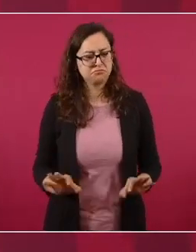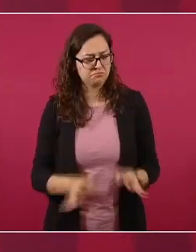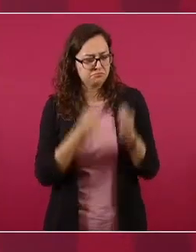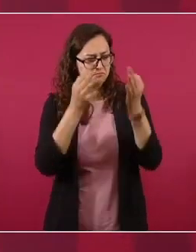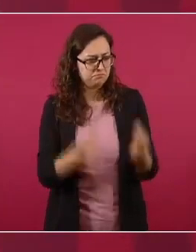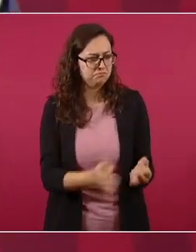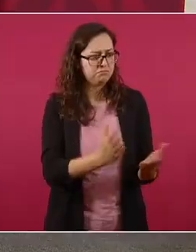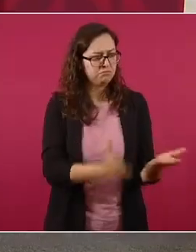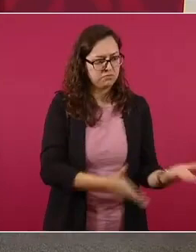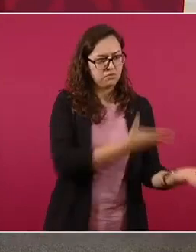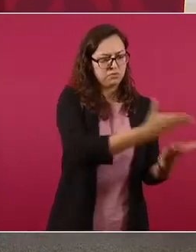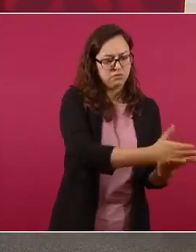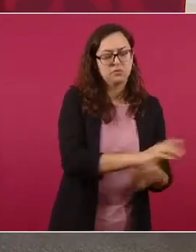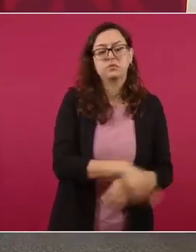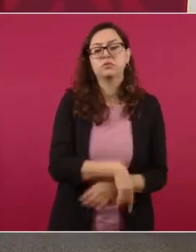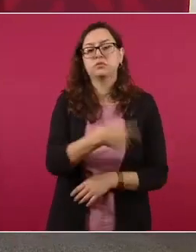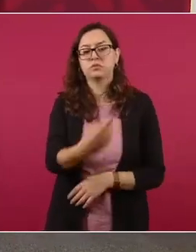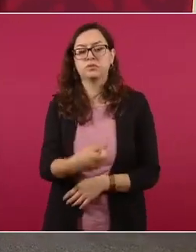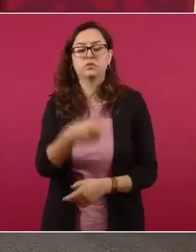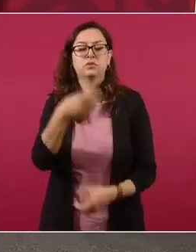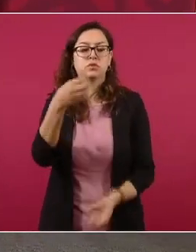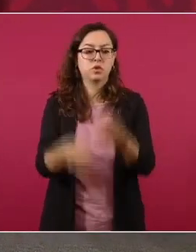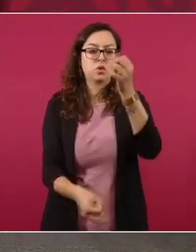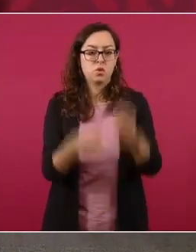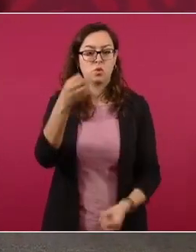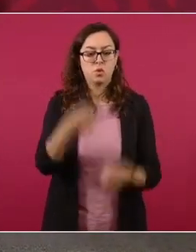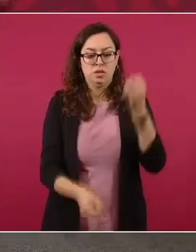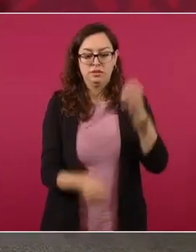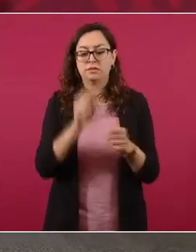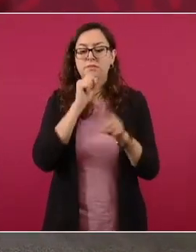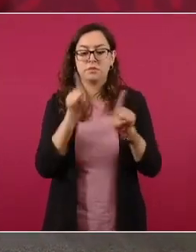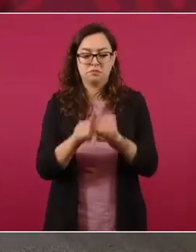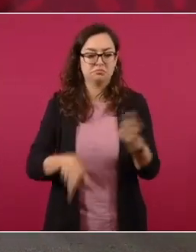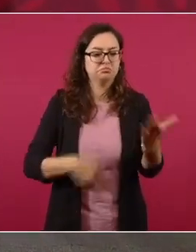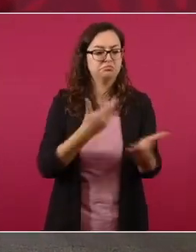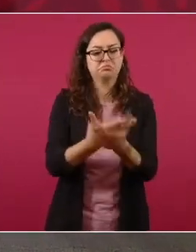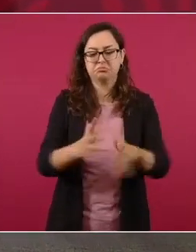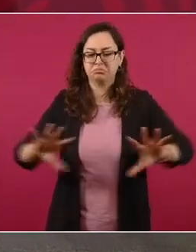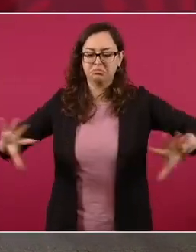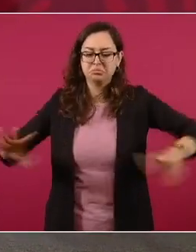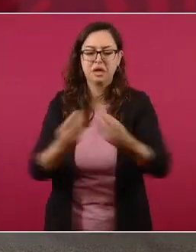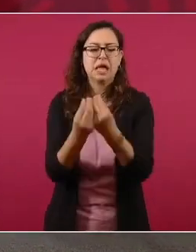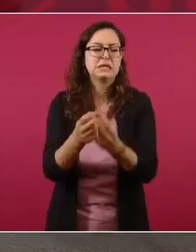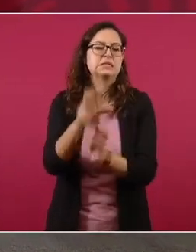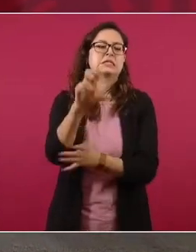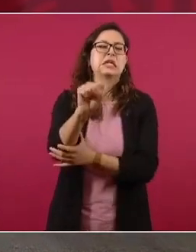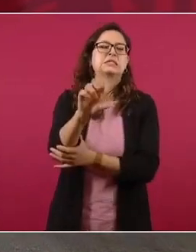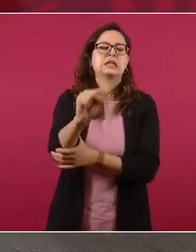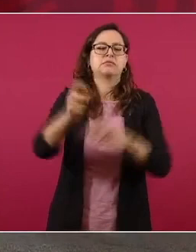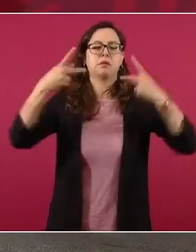que el Judicial 10, 20, y que de esos 60,